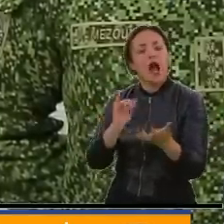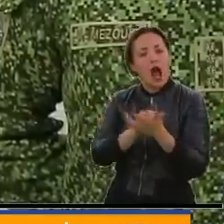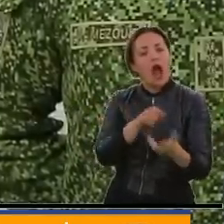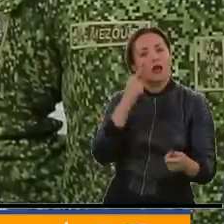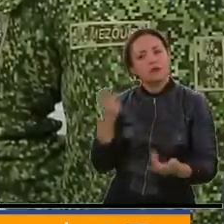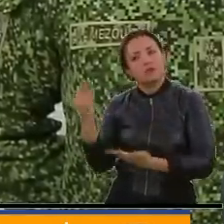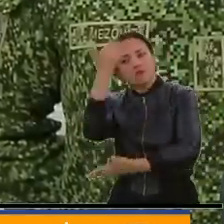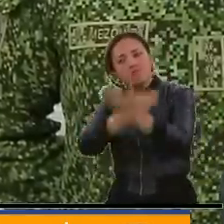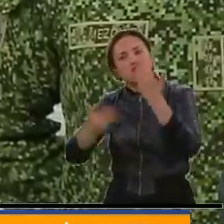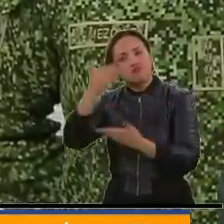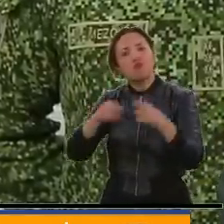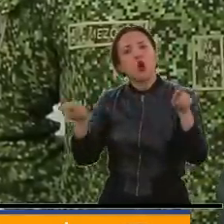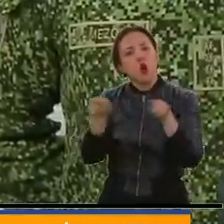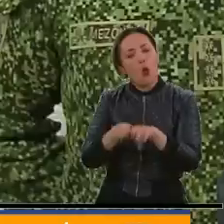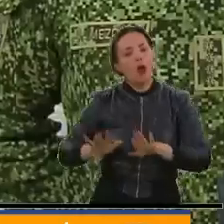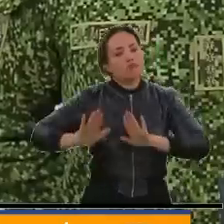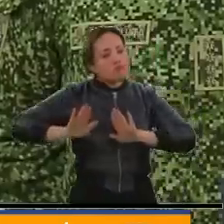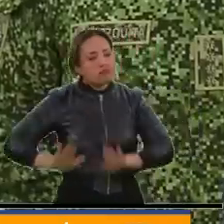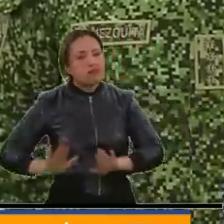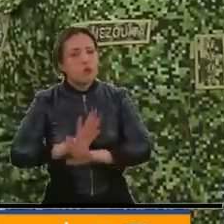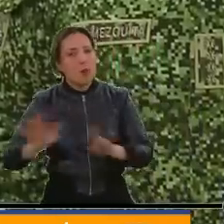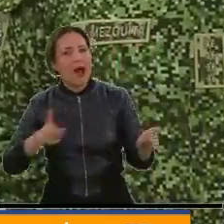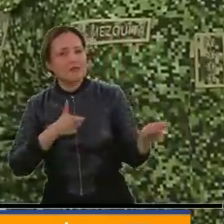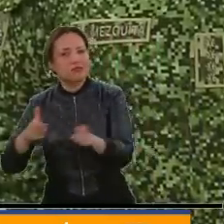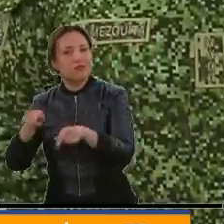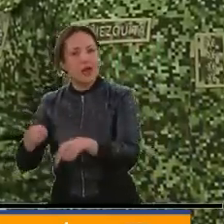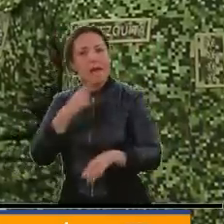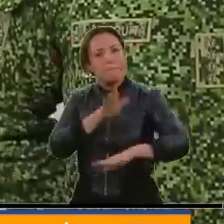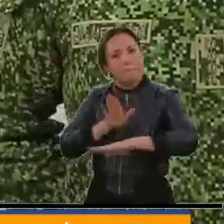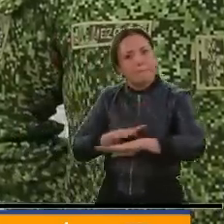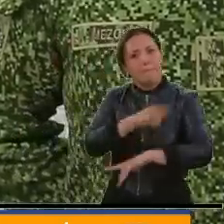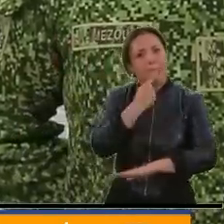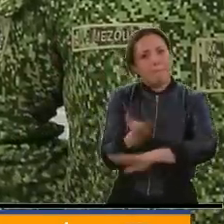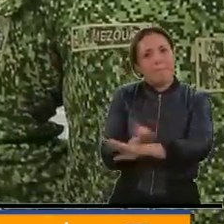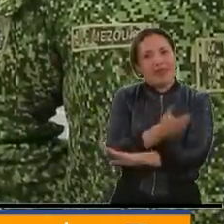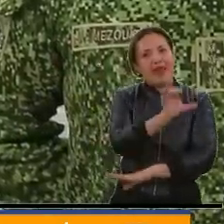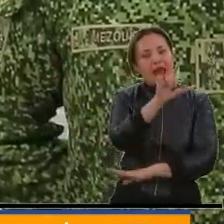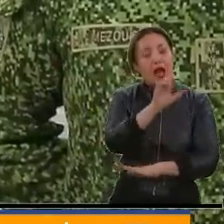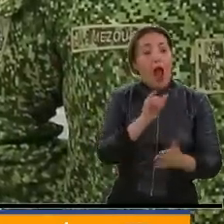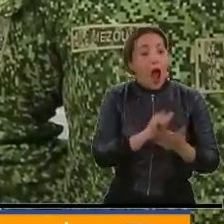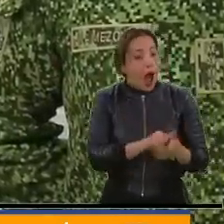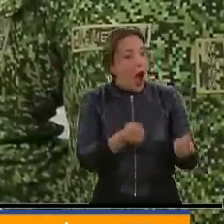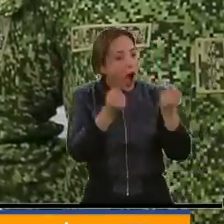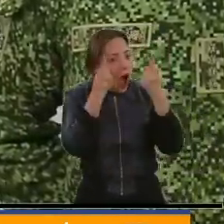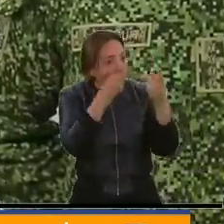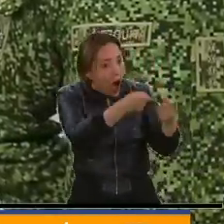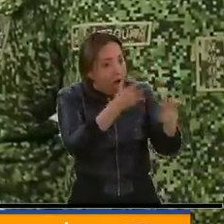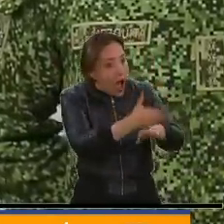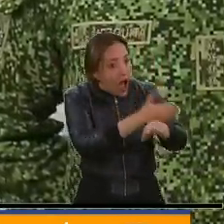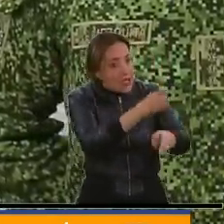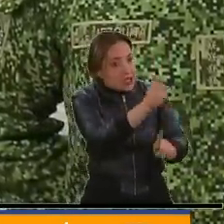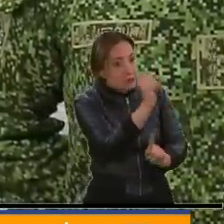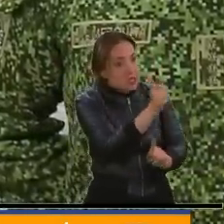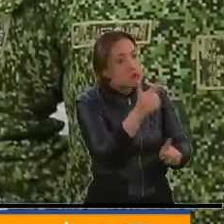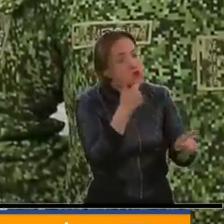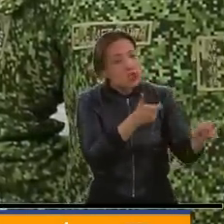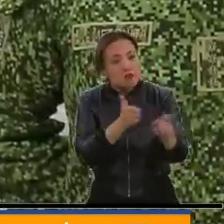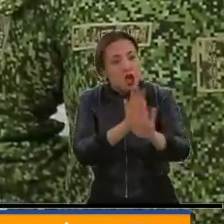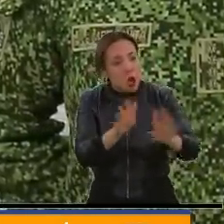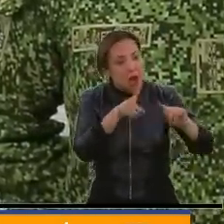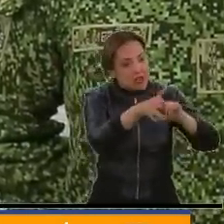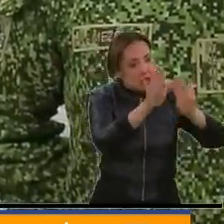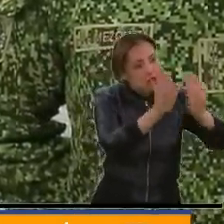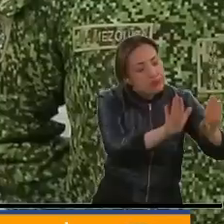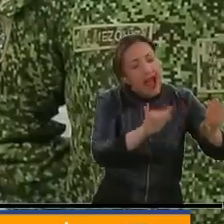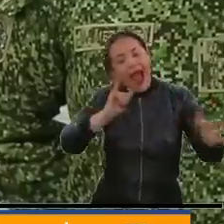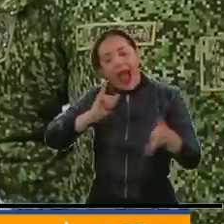posibilidad de responder con un cese bilateral. Bajo este entendimiento, el gobierno de Colombia decretó el cese